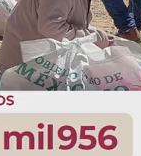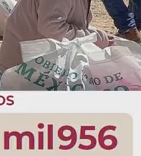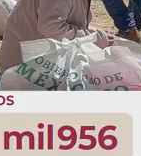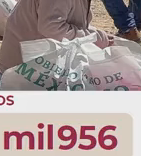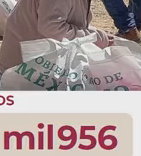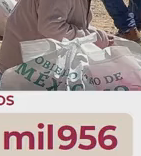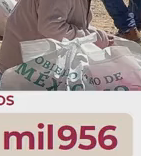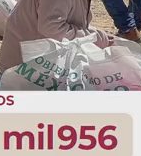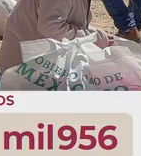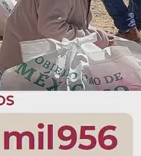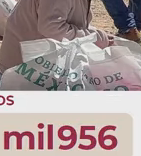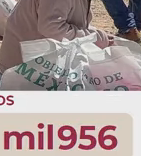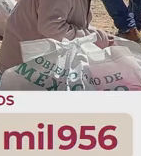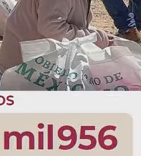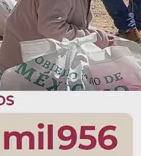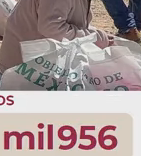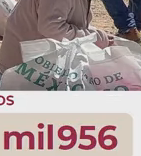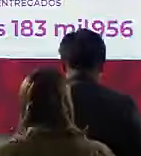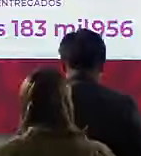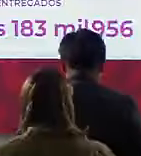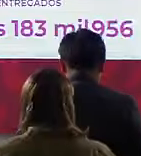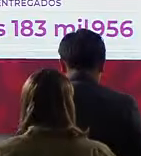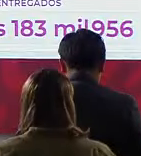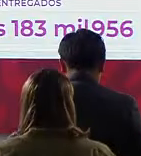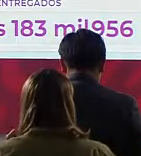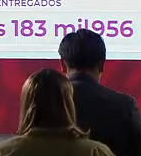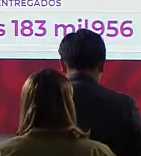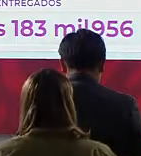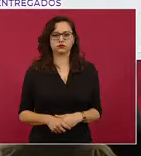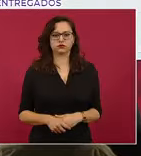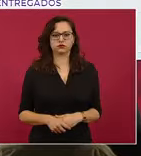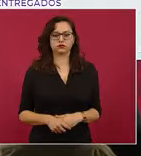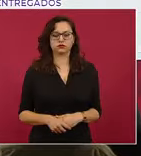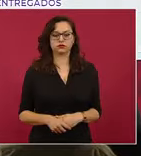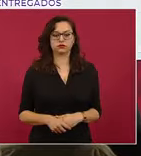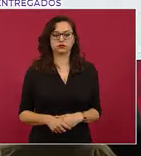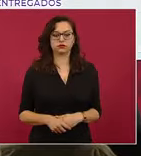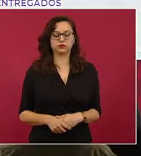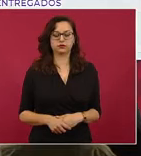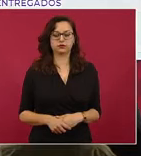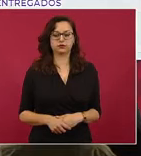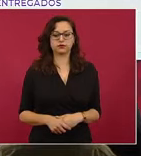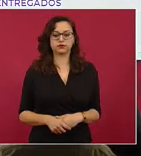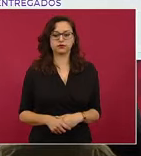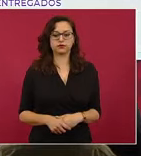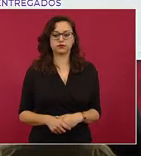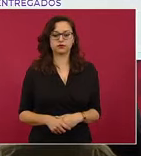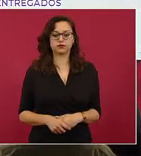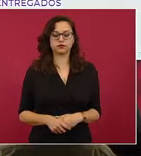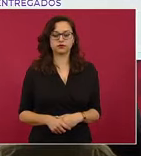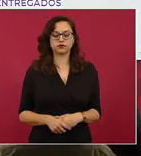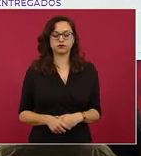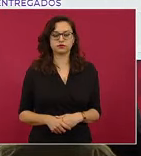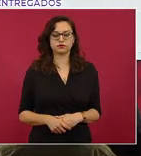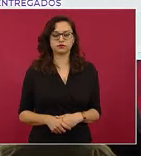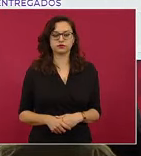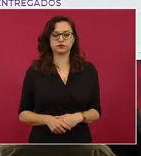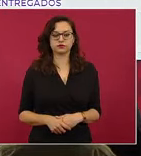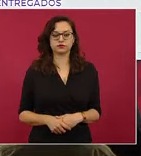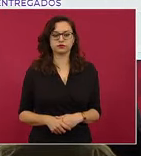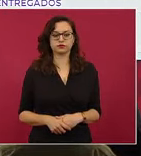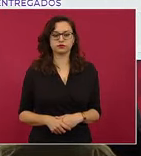de la delincuencia, por parte de los grupos y fuerzas de seguridad del Estado